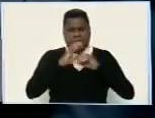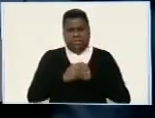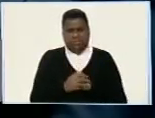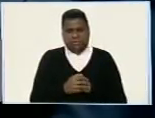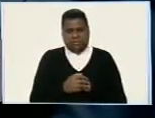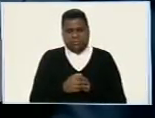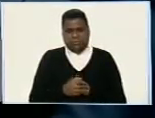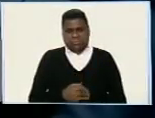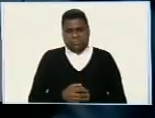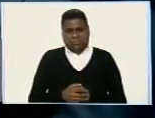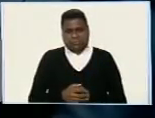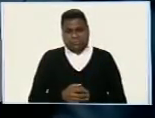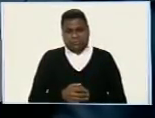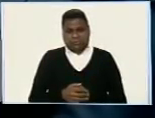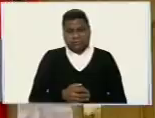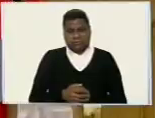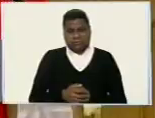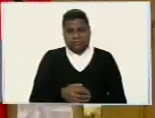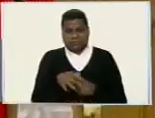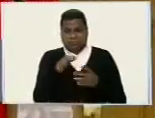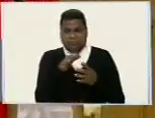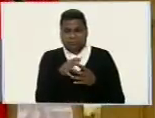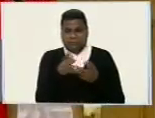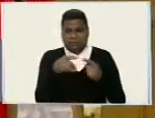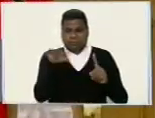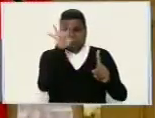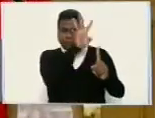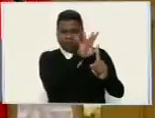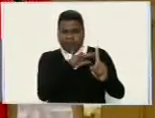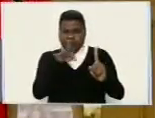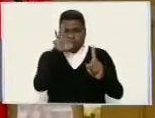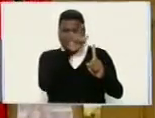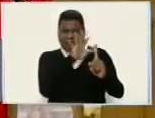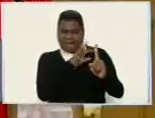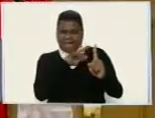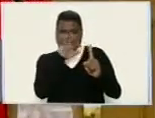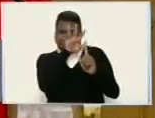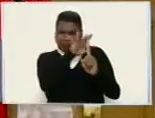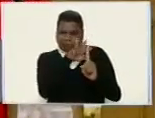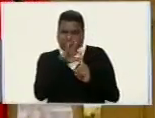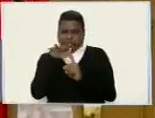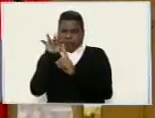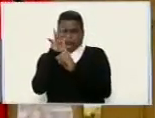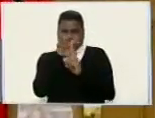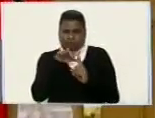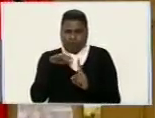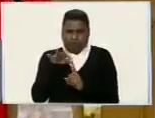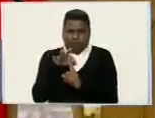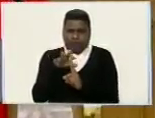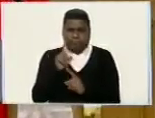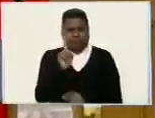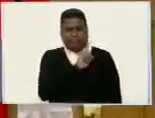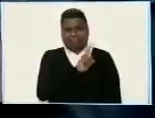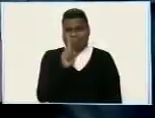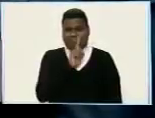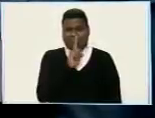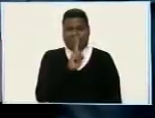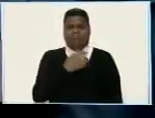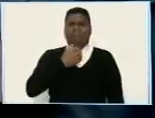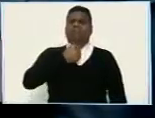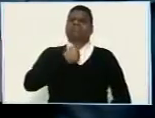Conatel, tratando de ver si se lo ganaban. Y Diosdado ha permanecido